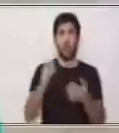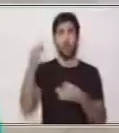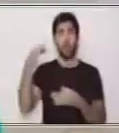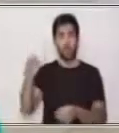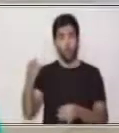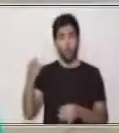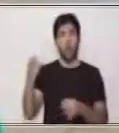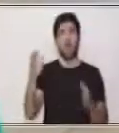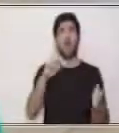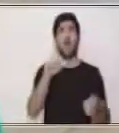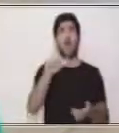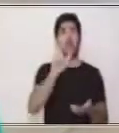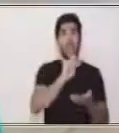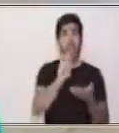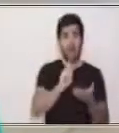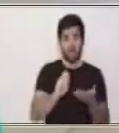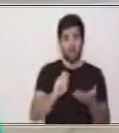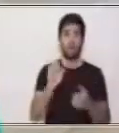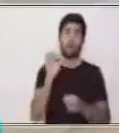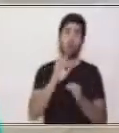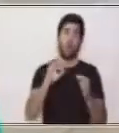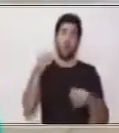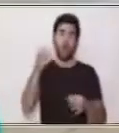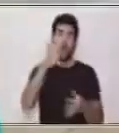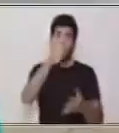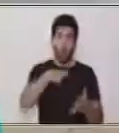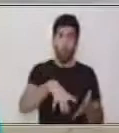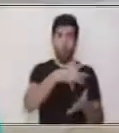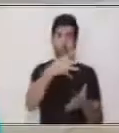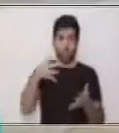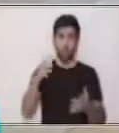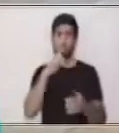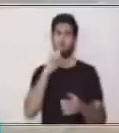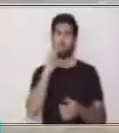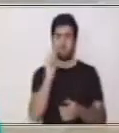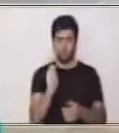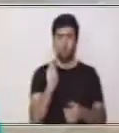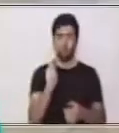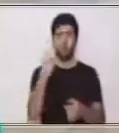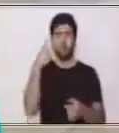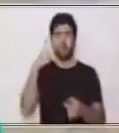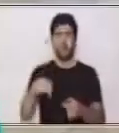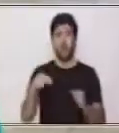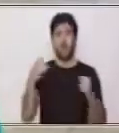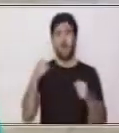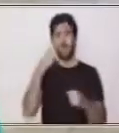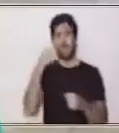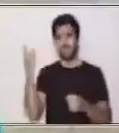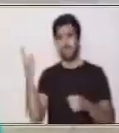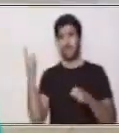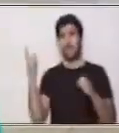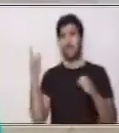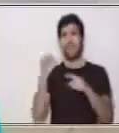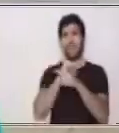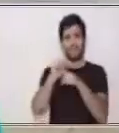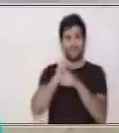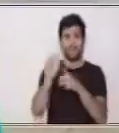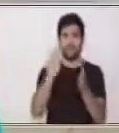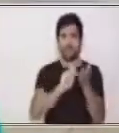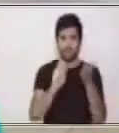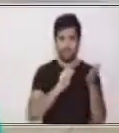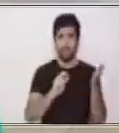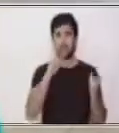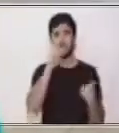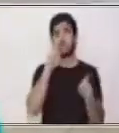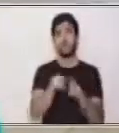hoja, de preferencia que sea de cuadros, para poder realizar algunos ejercicios acá en matemática. Algo